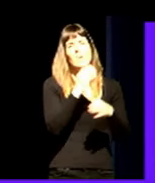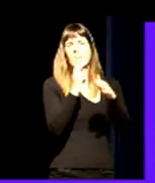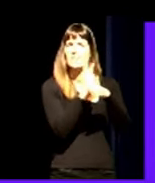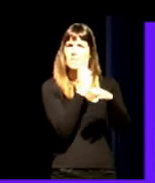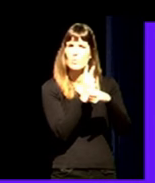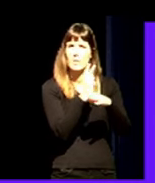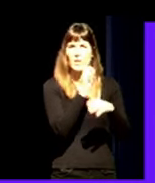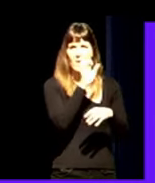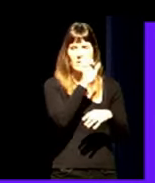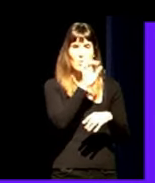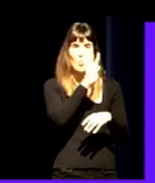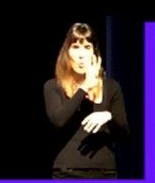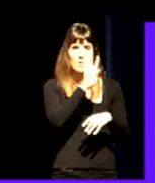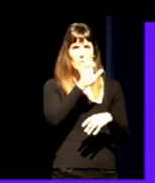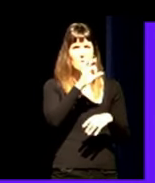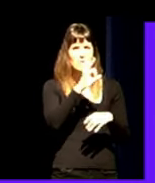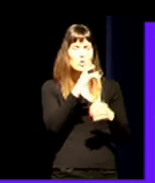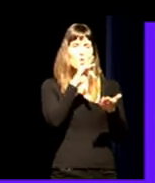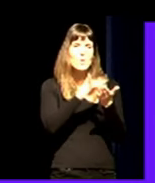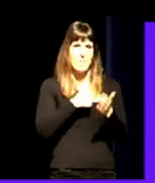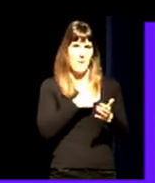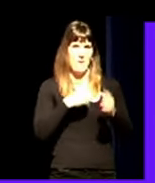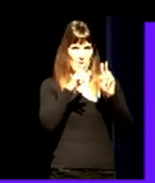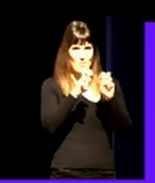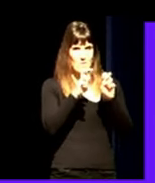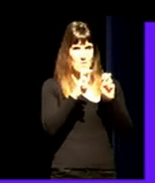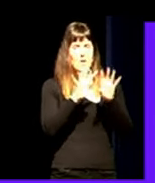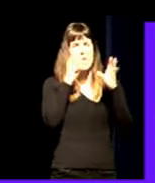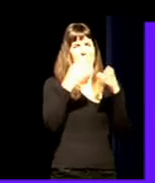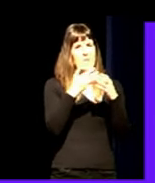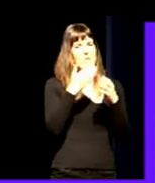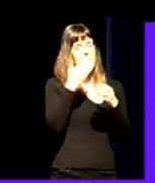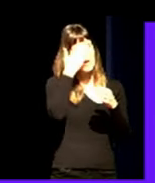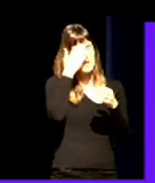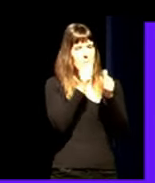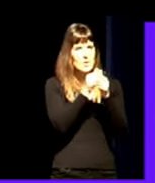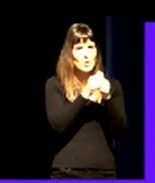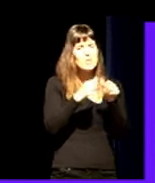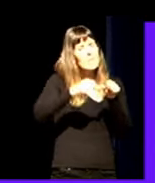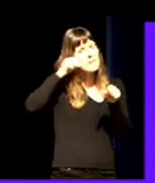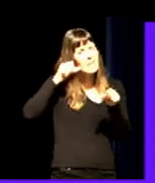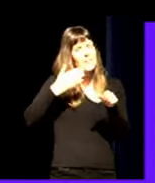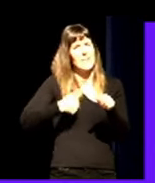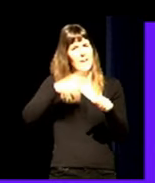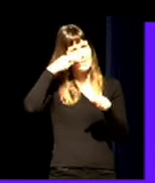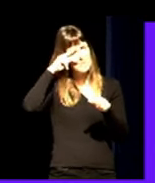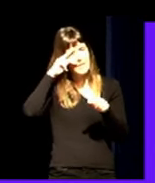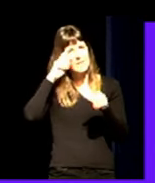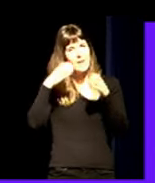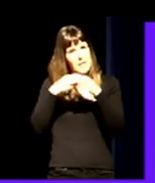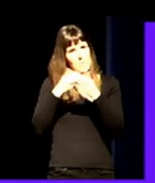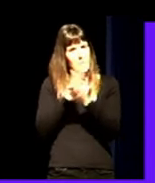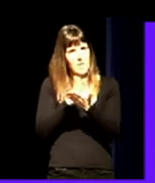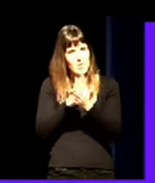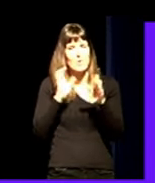ESO, se constituyen como cibermentores, habiendo sido antes equipos de mediación, habiendo sido antes equipos